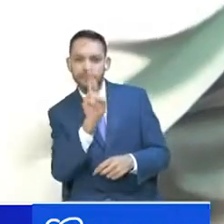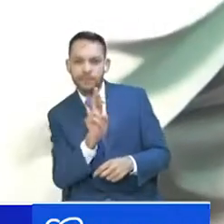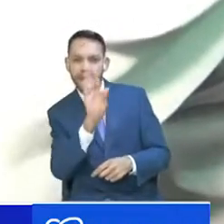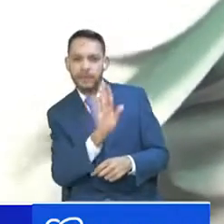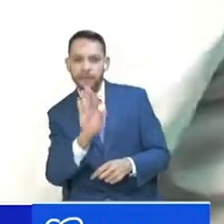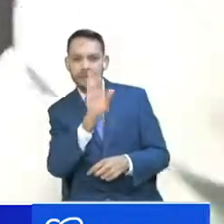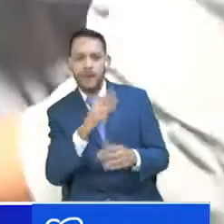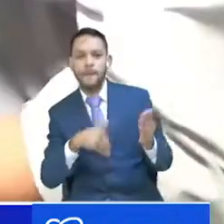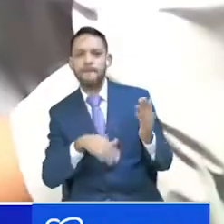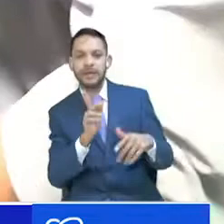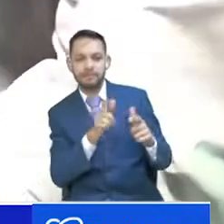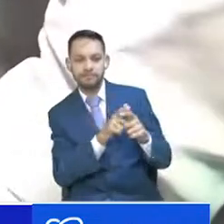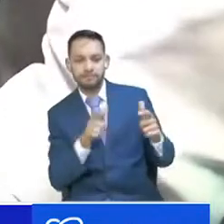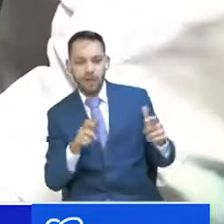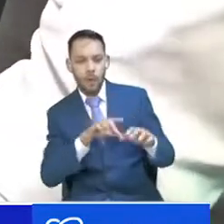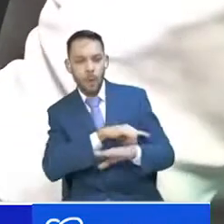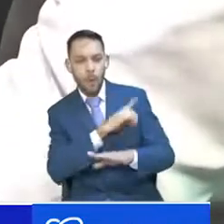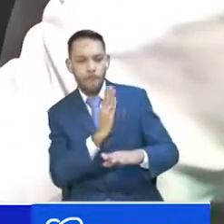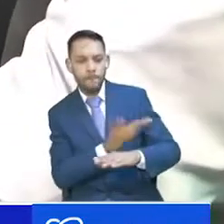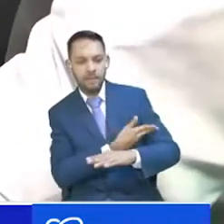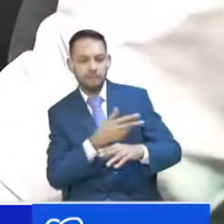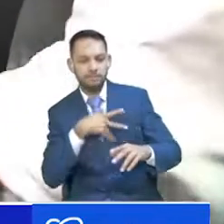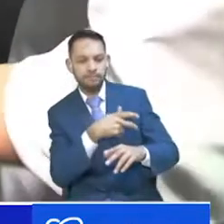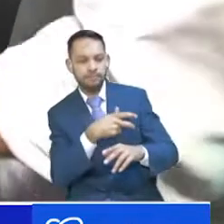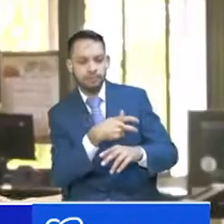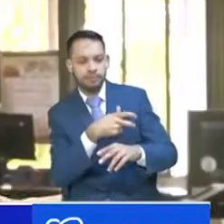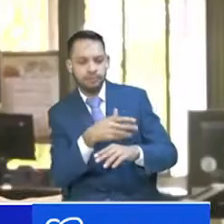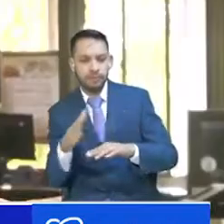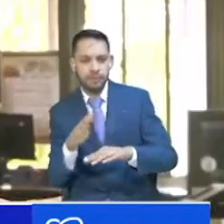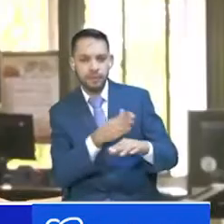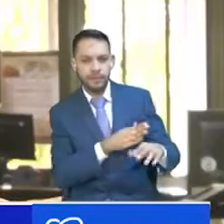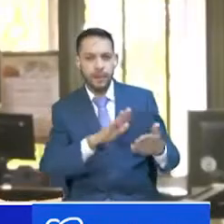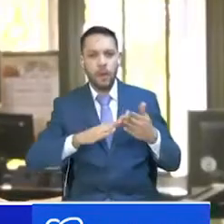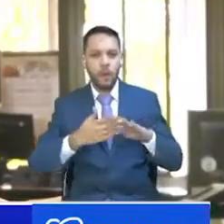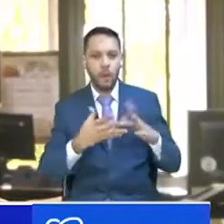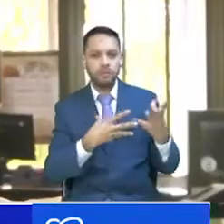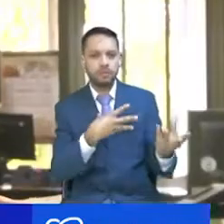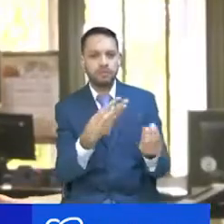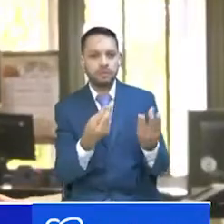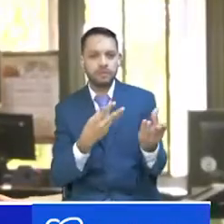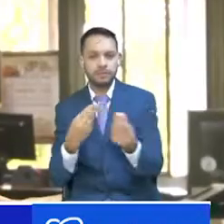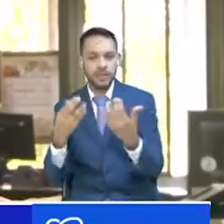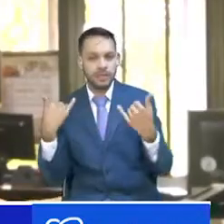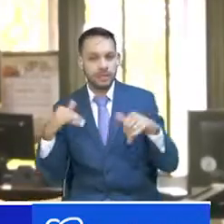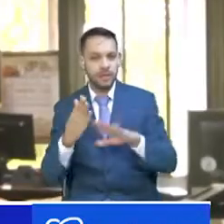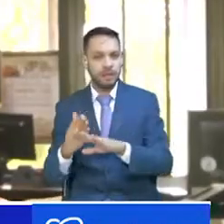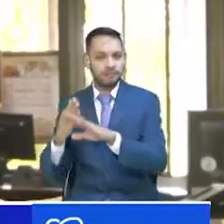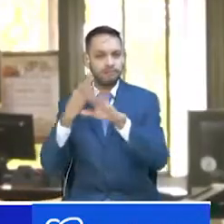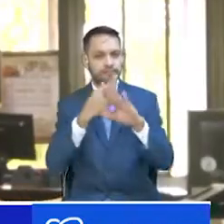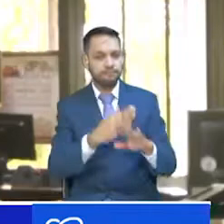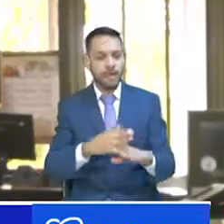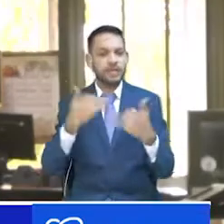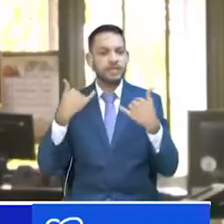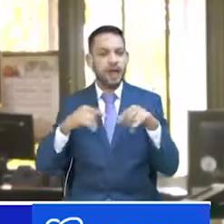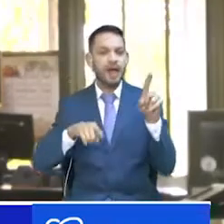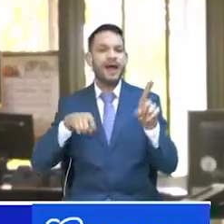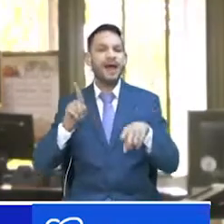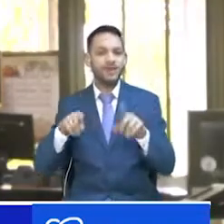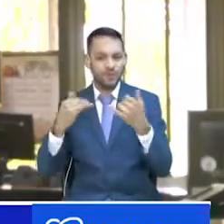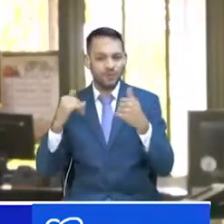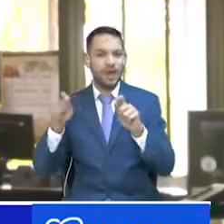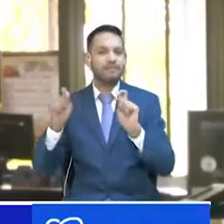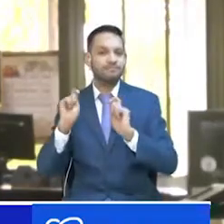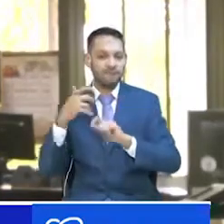mayor cantidad de esquemas completos aplicados la población está más inmunizada porque ya se expuso al virus de alguna manera ya les dio y porque además